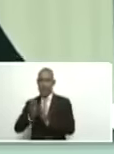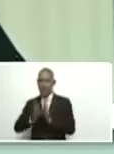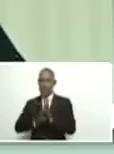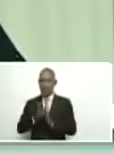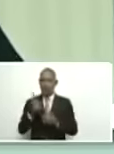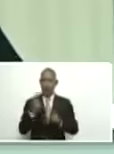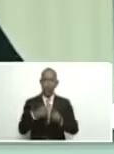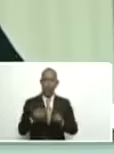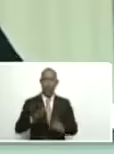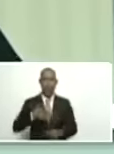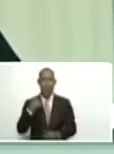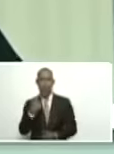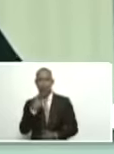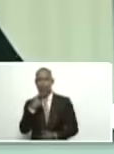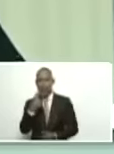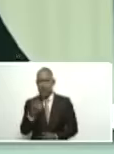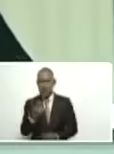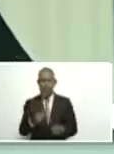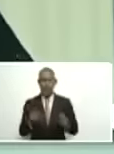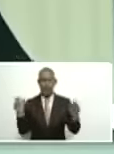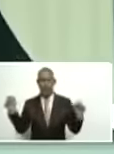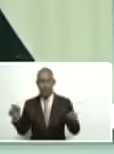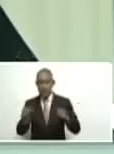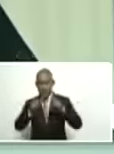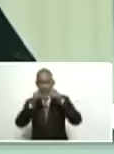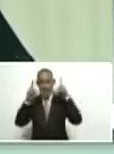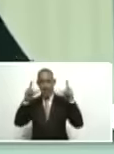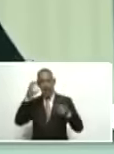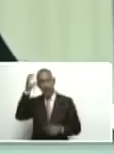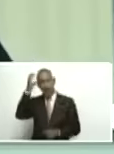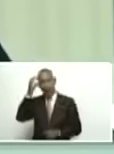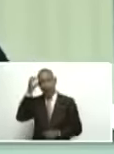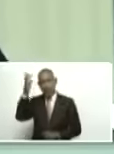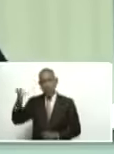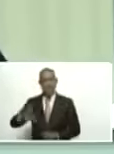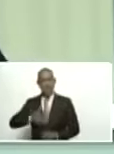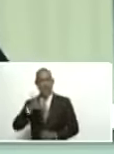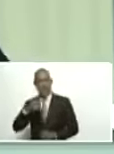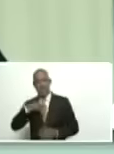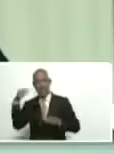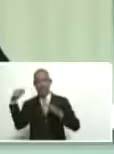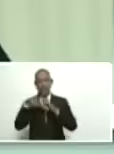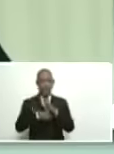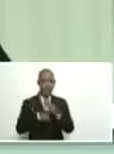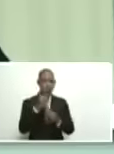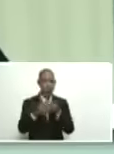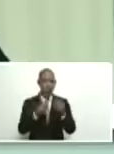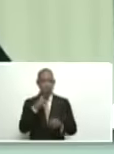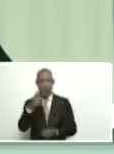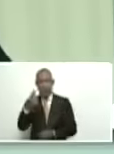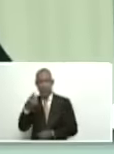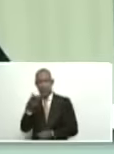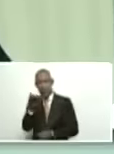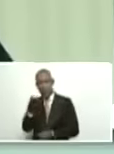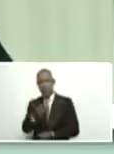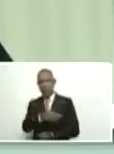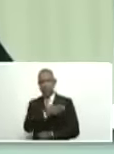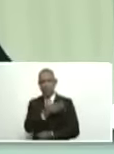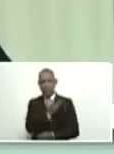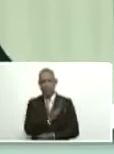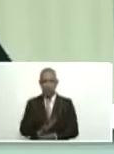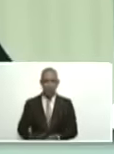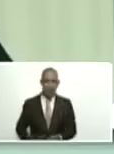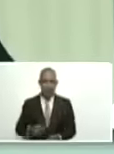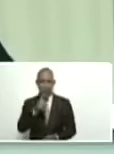sí le puedo decir, presidente, que hay un despertar, hay una conciencia y un sentimiento, como usted lo decía, entre el pueblo para